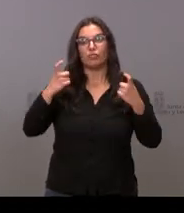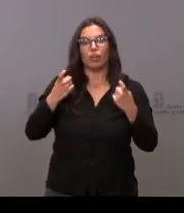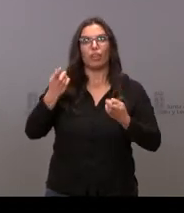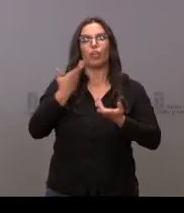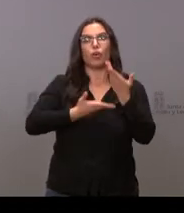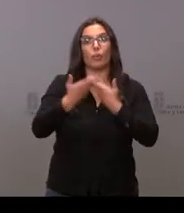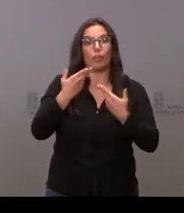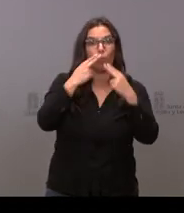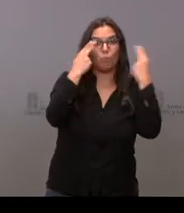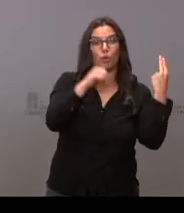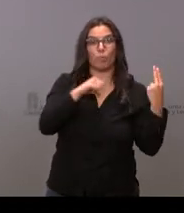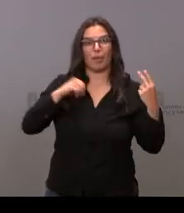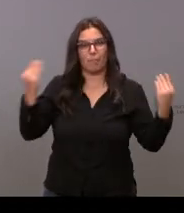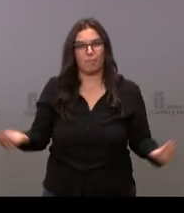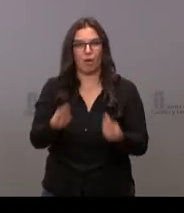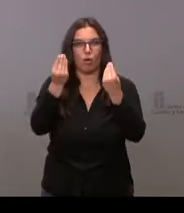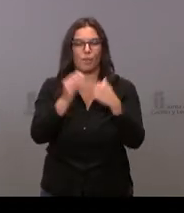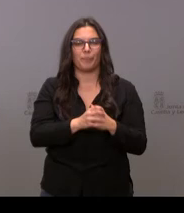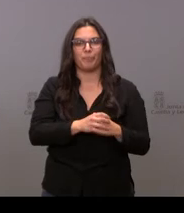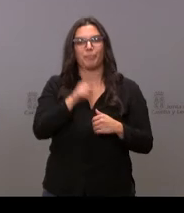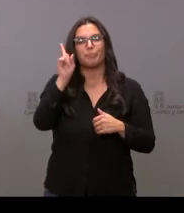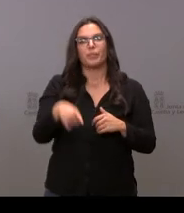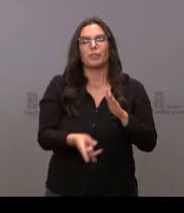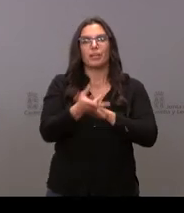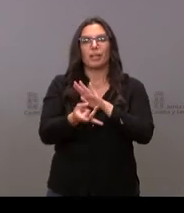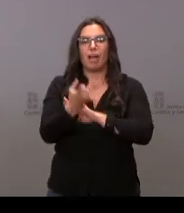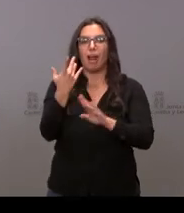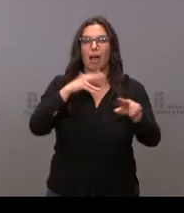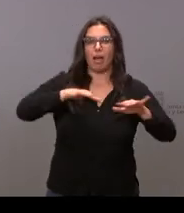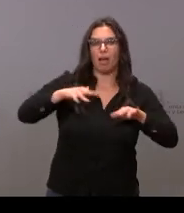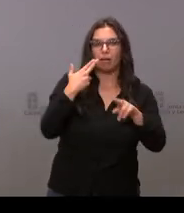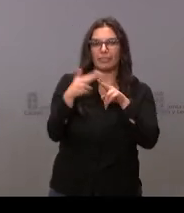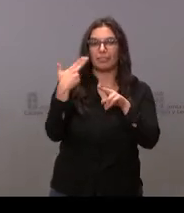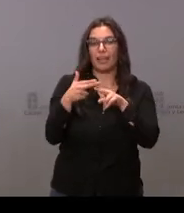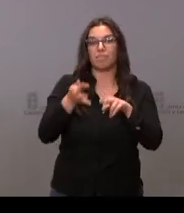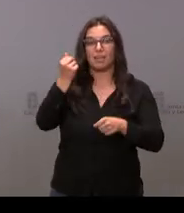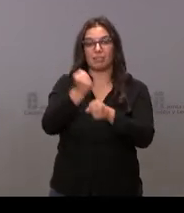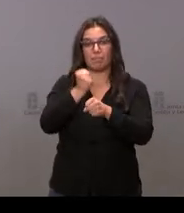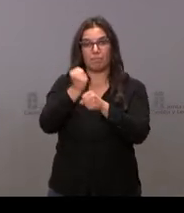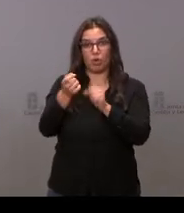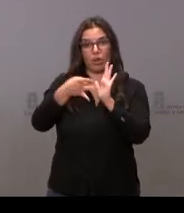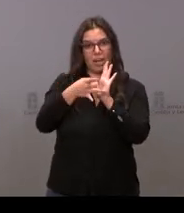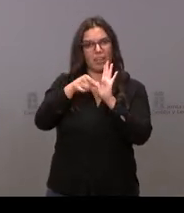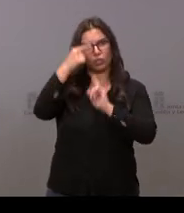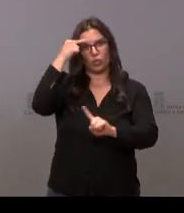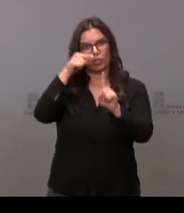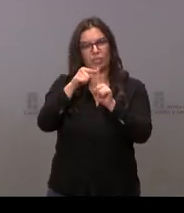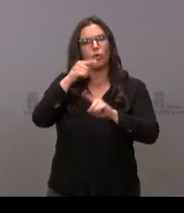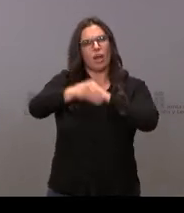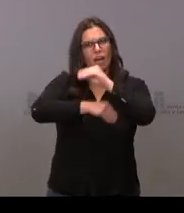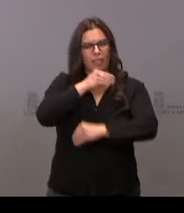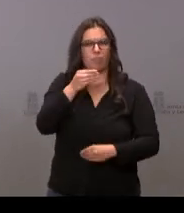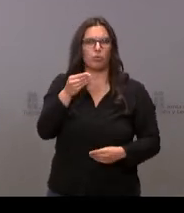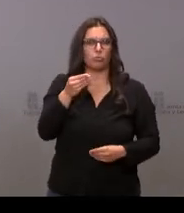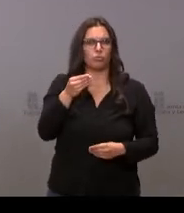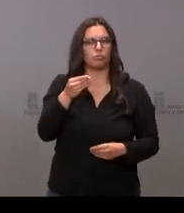público-privada generar actividad siempre de calidad es nuestro objetivo y lo vamos a hacer en torno